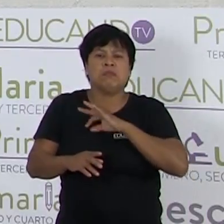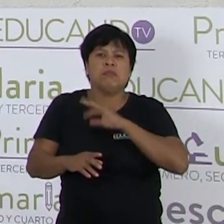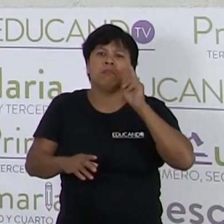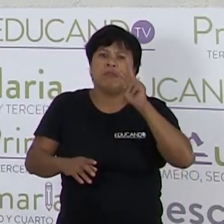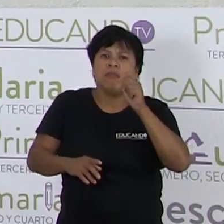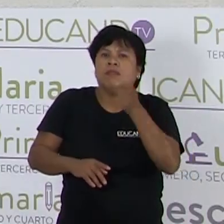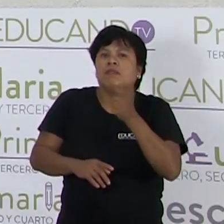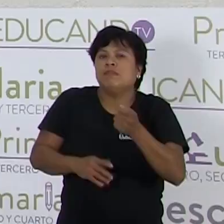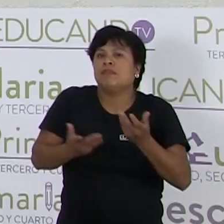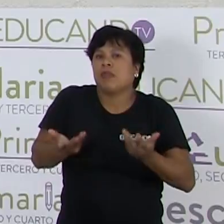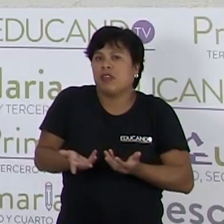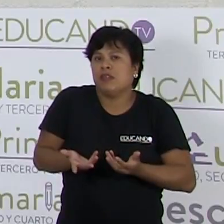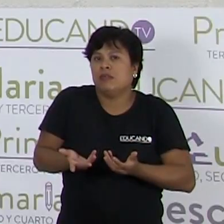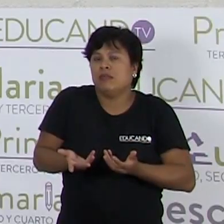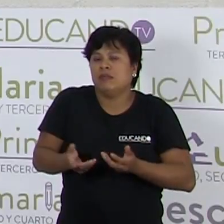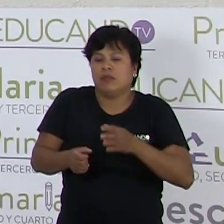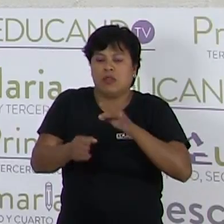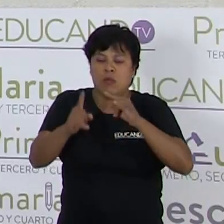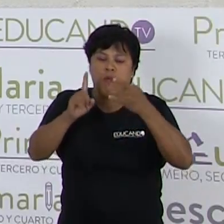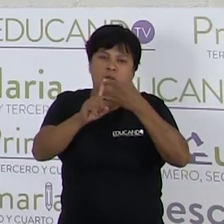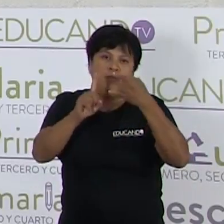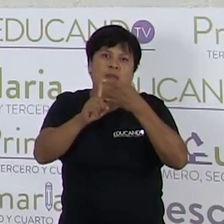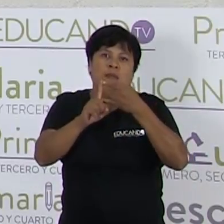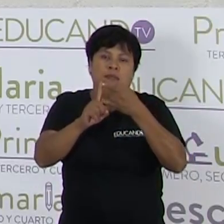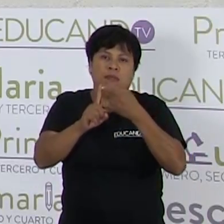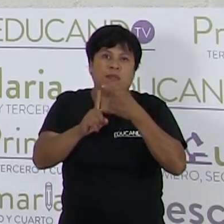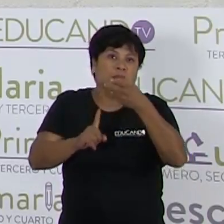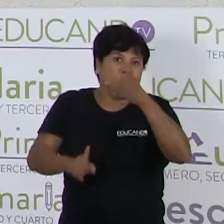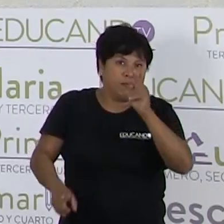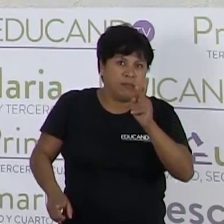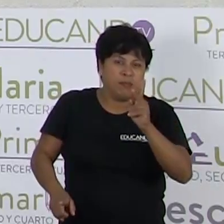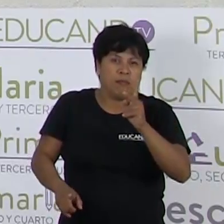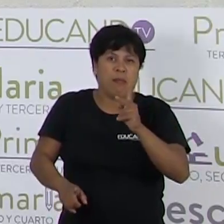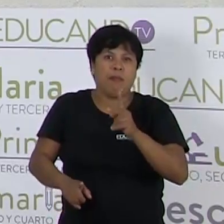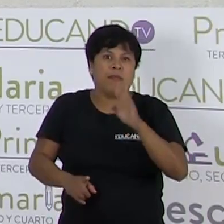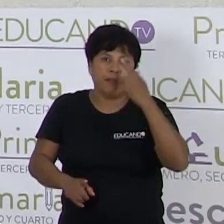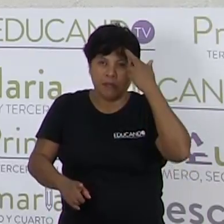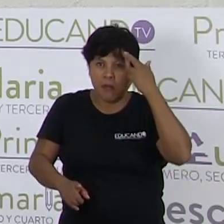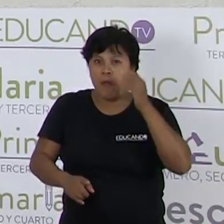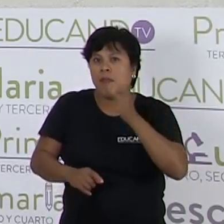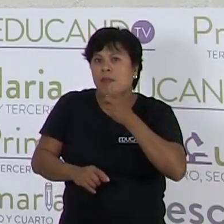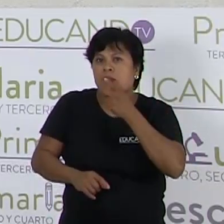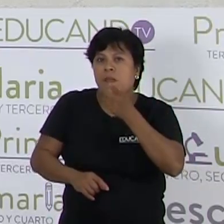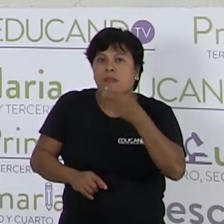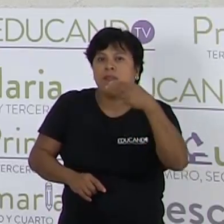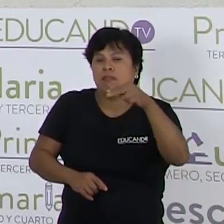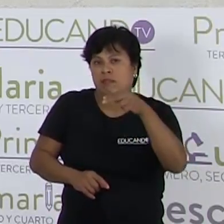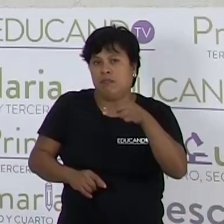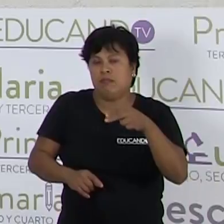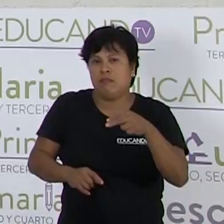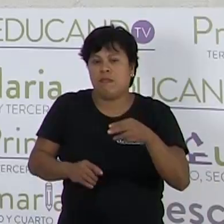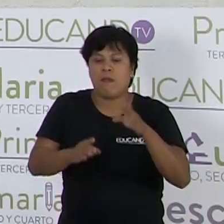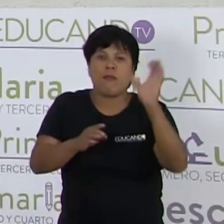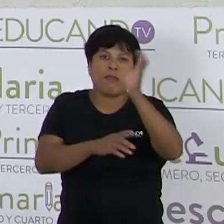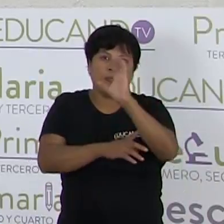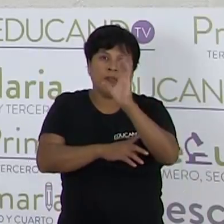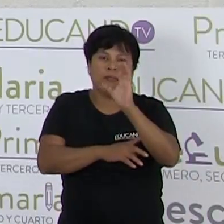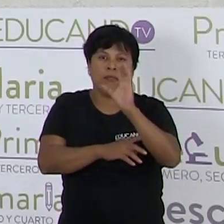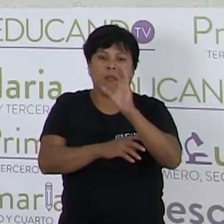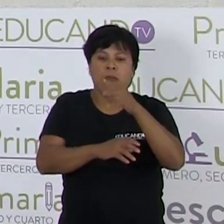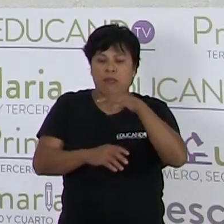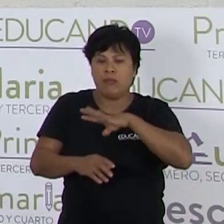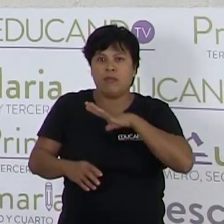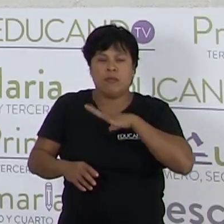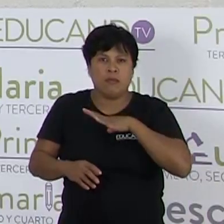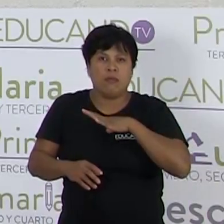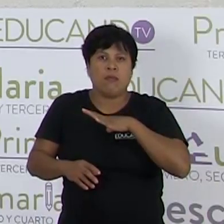voy a formar un cuadrado. Pero, ¿te acuerdas cómo te dije que se le llaman? Cuando se